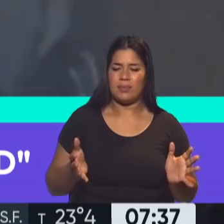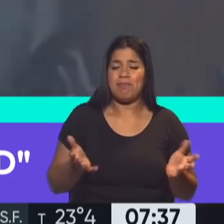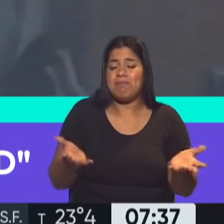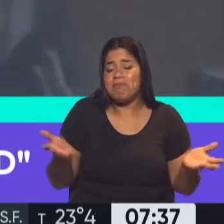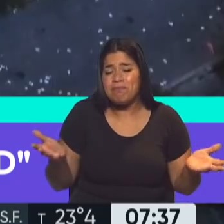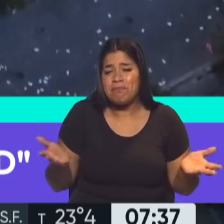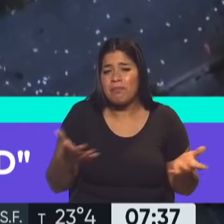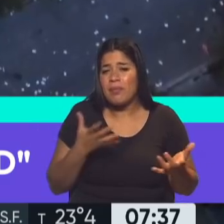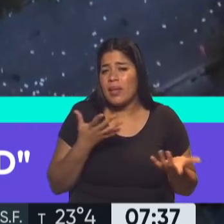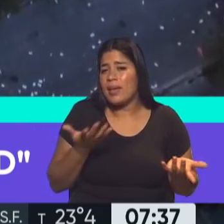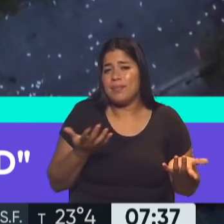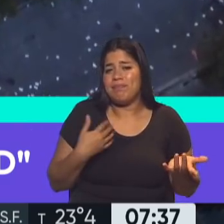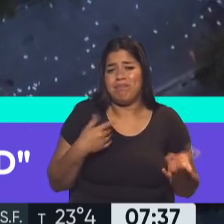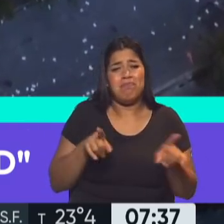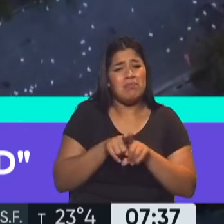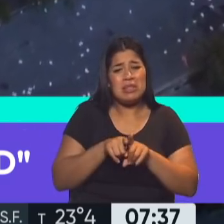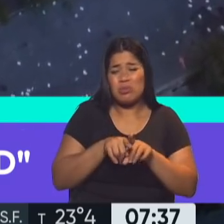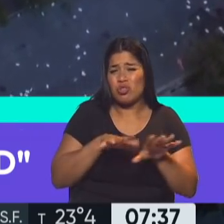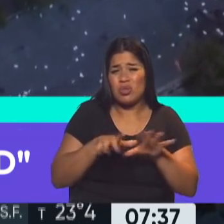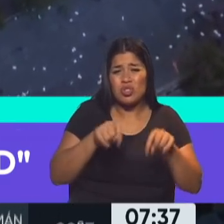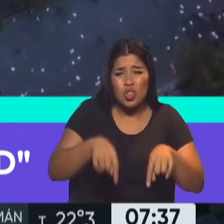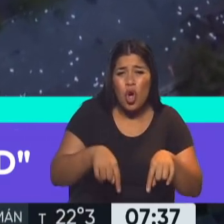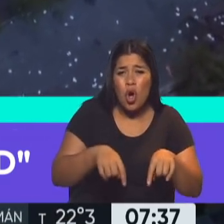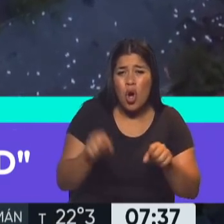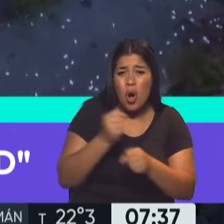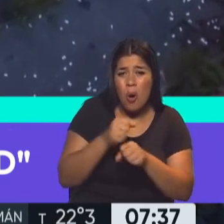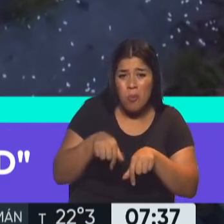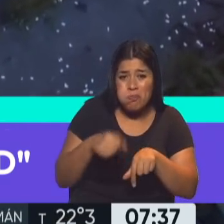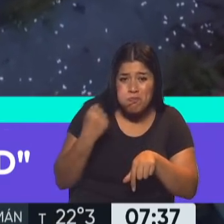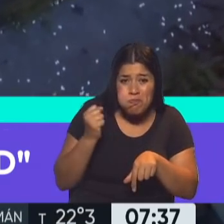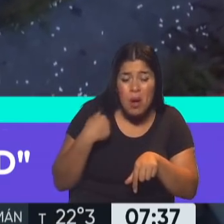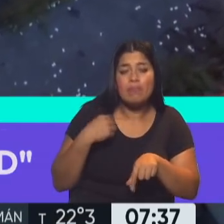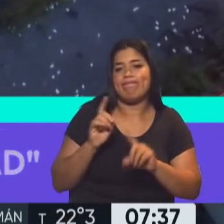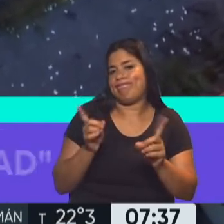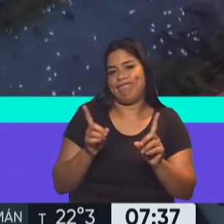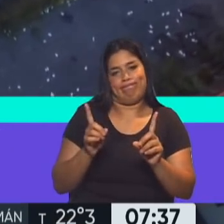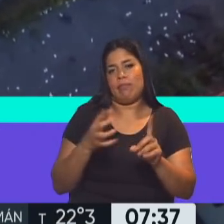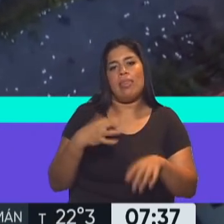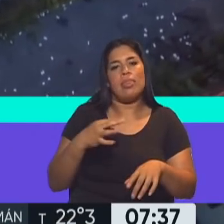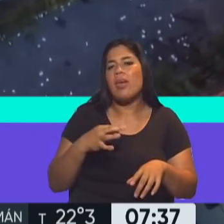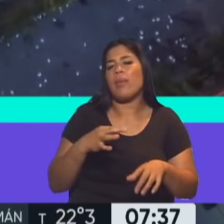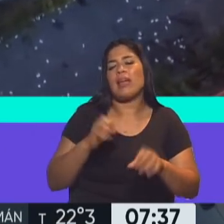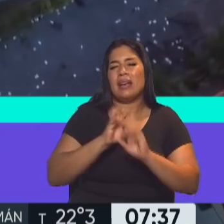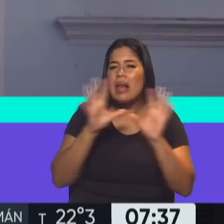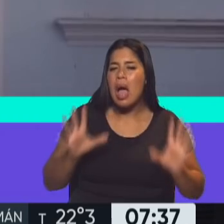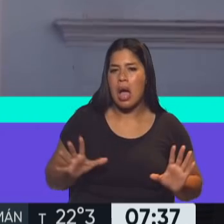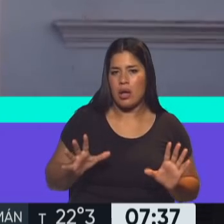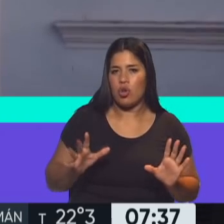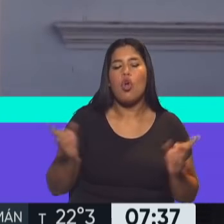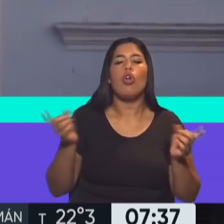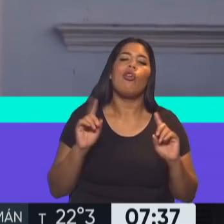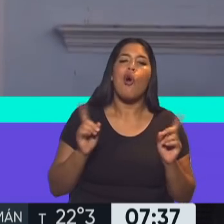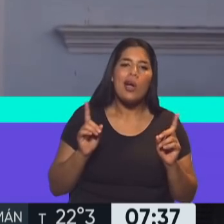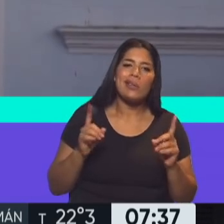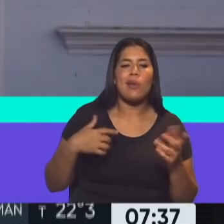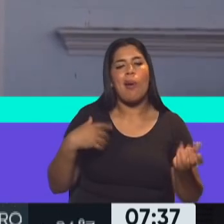todo lo contrario a lo que ha ocurrido, ¿no? Que es lo que están pidiendo todos los sectores. No se puede hacer en el sacárselo de la manga y ocultas